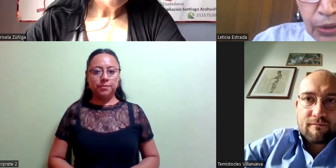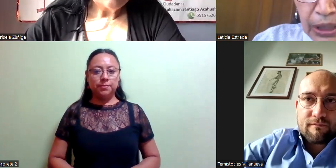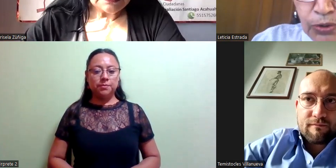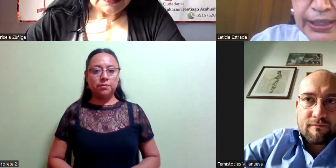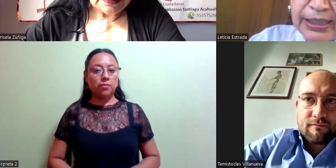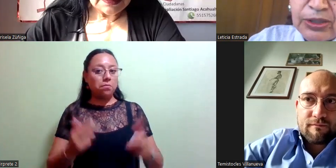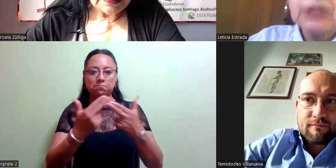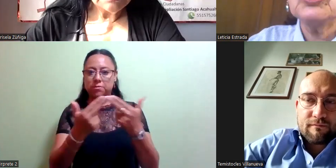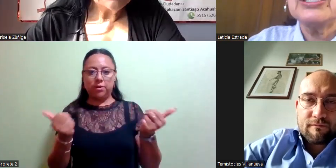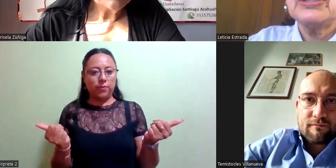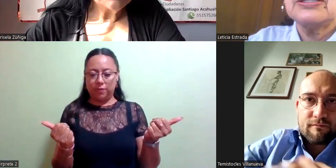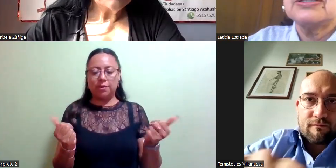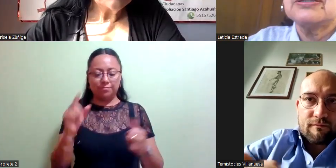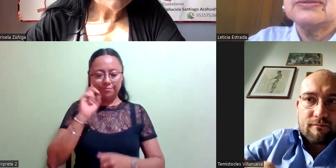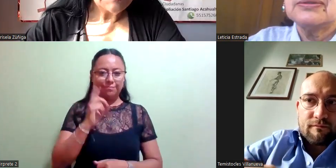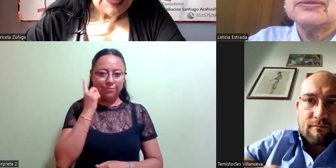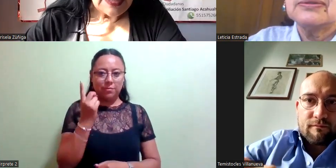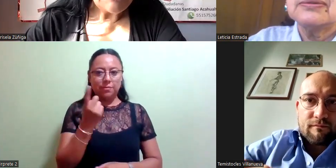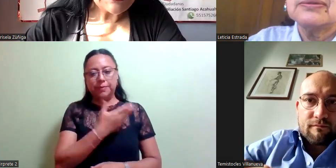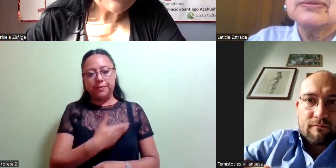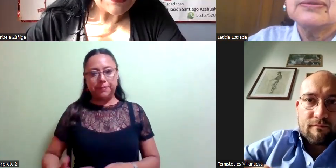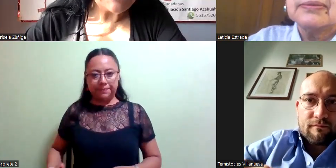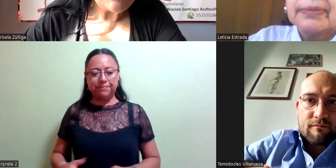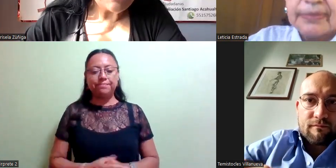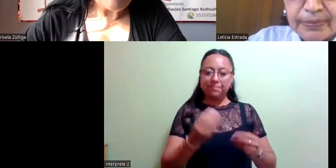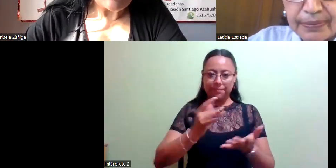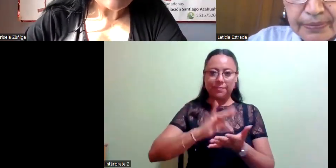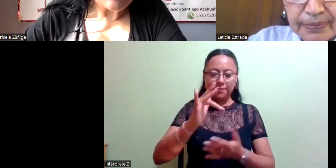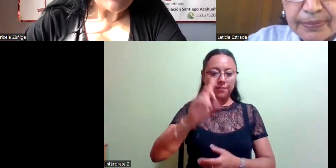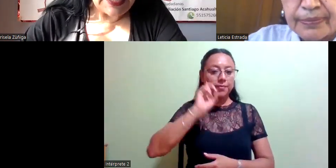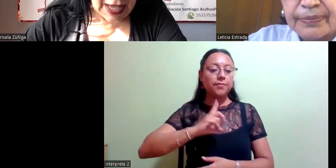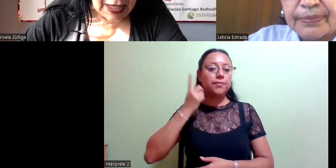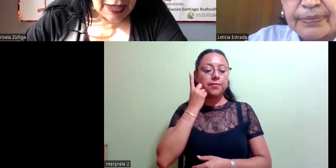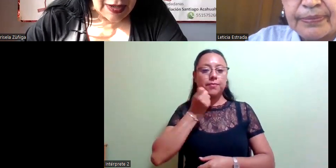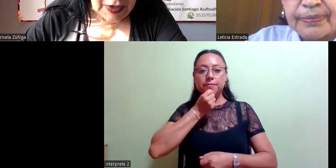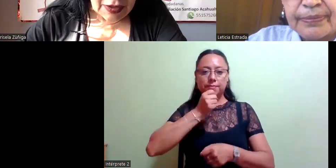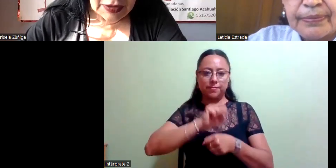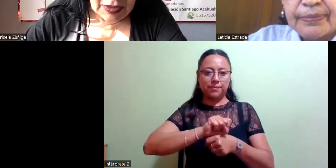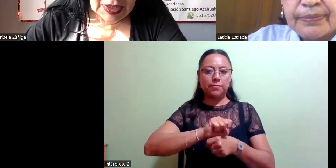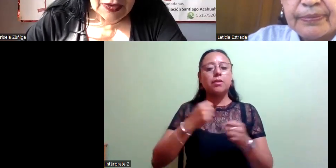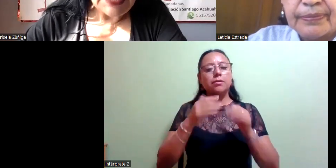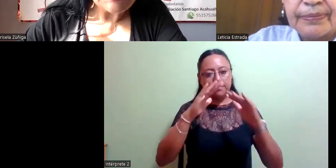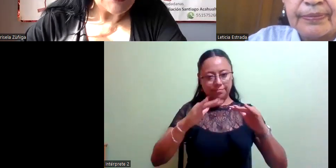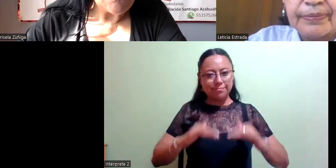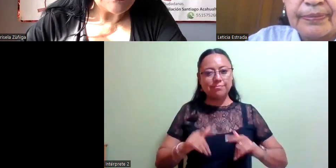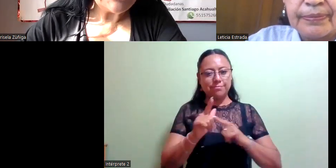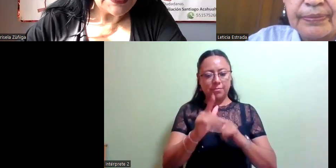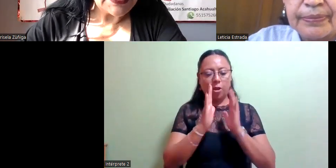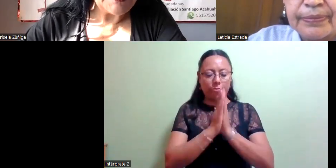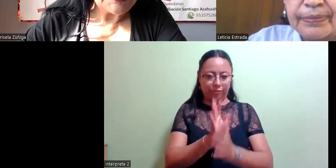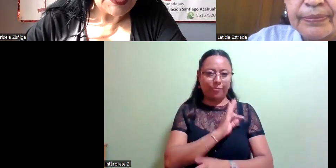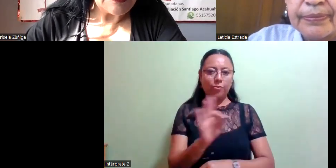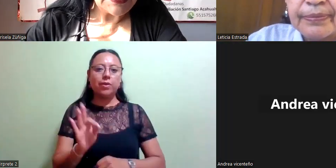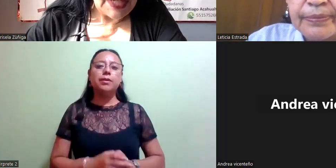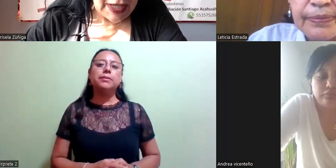No hay ninguna consideración, diputada presidenta. Muchas gracias, diputada secretaria. ¿Podría continuar con el desahogo del